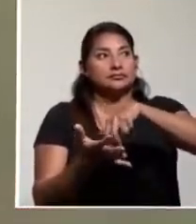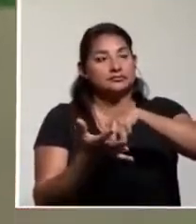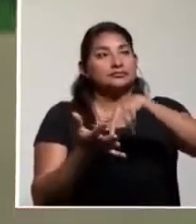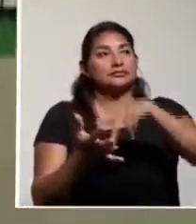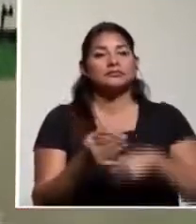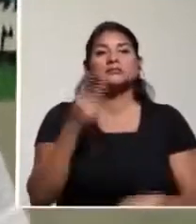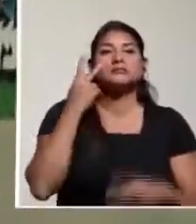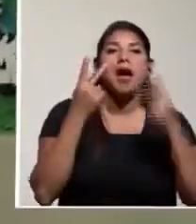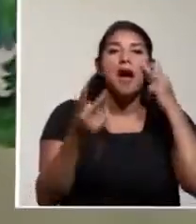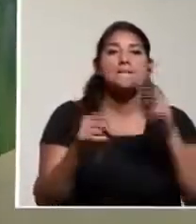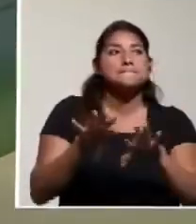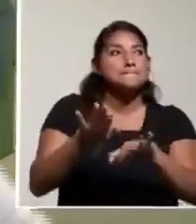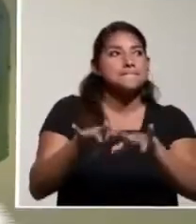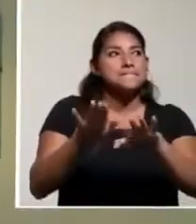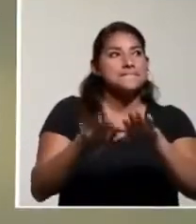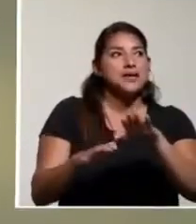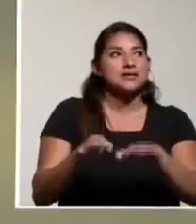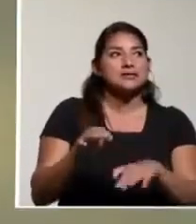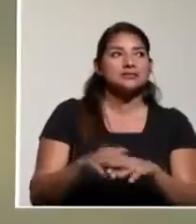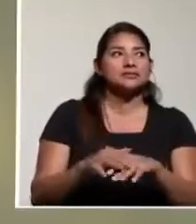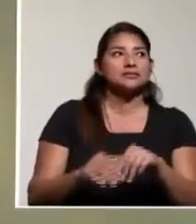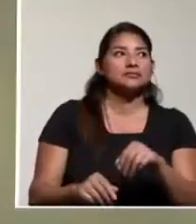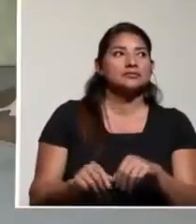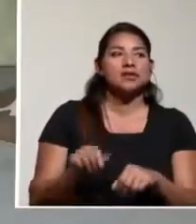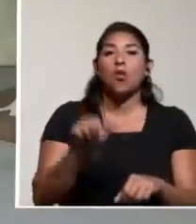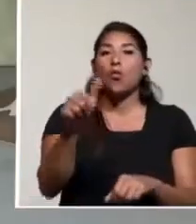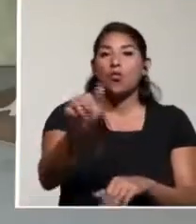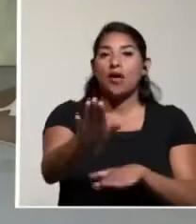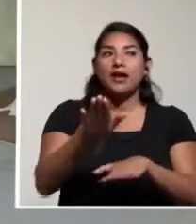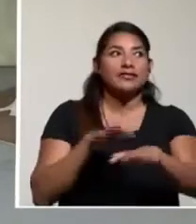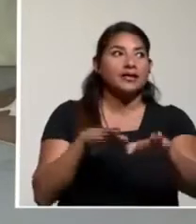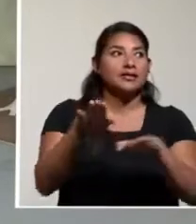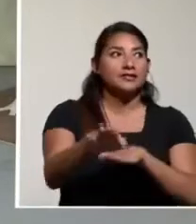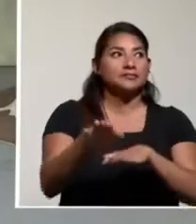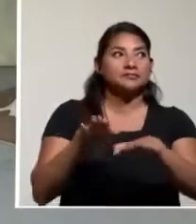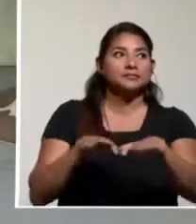Ahora vean los pies de un lado, lado uno. Adelante, atrás.